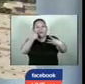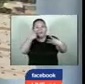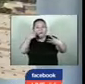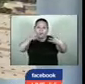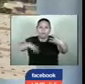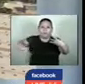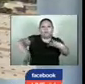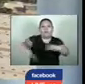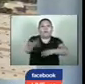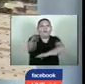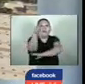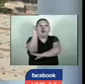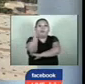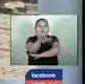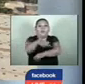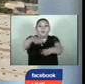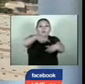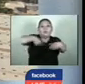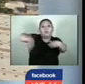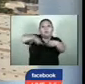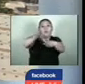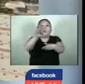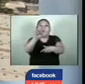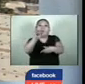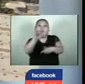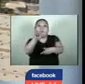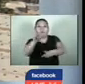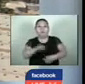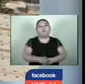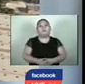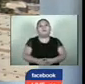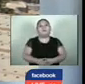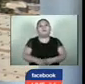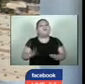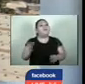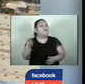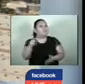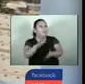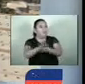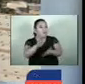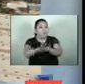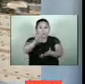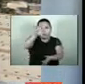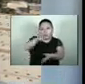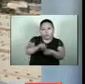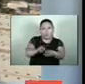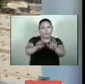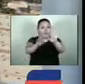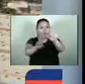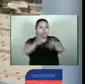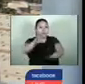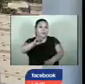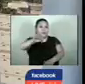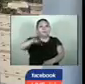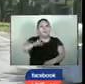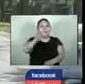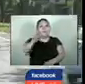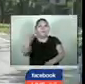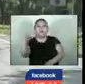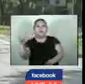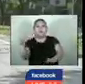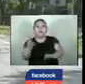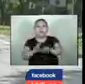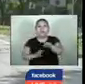la carretera al Puerto de la Libertad en el redondel Utila de Santa Tecla. La inversión total será de unos 70 millones de dólares